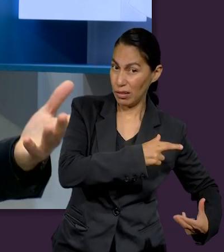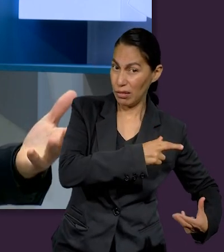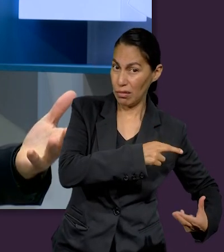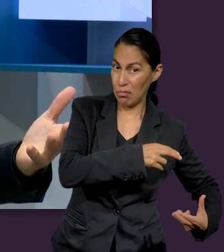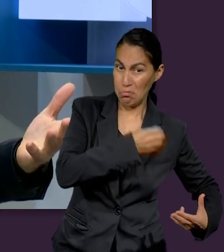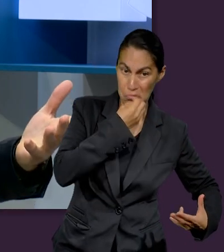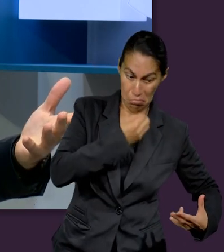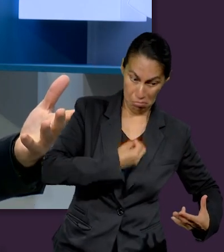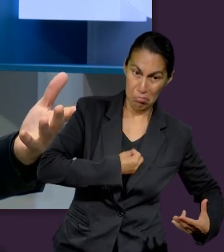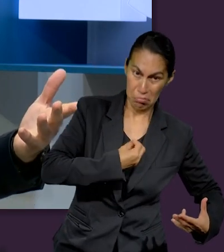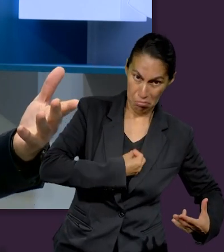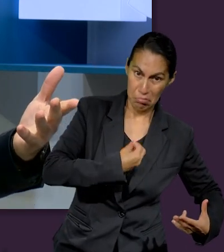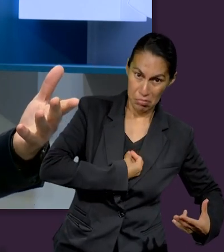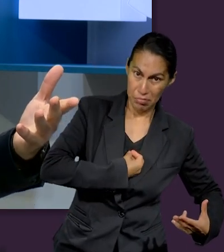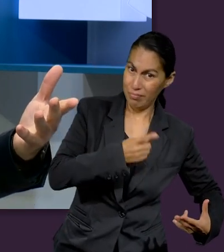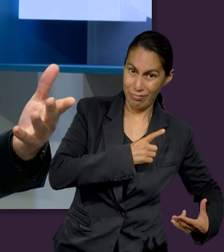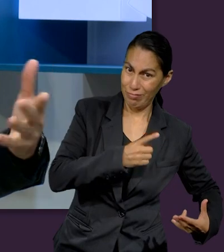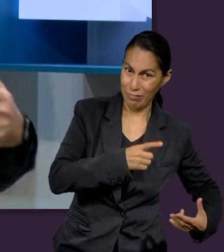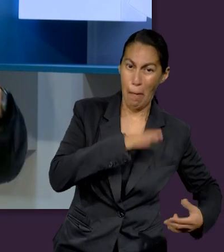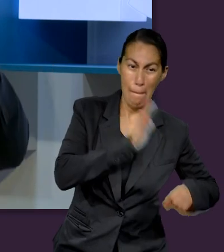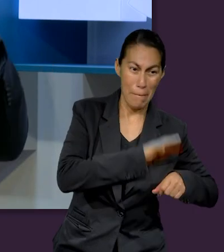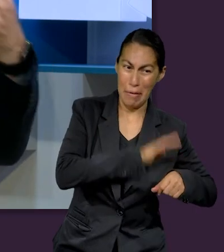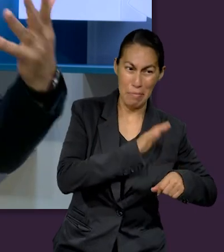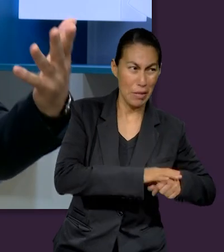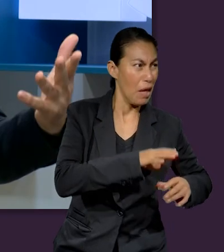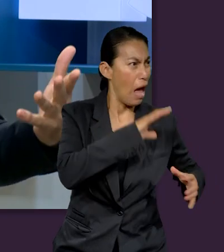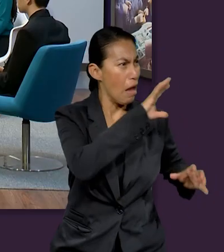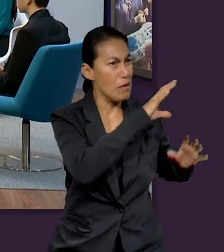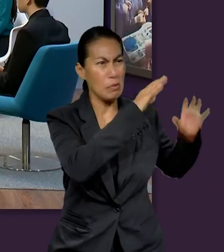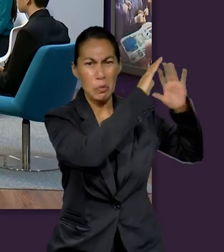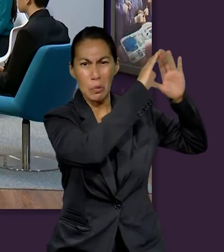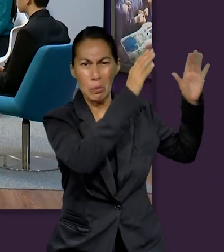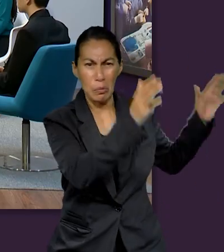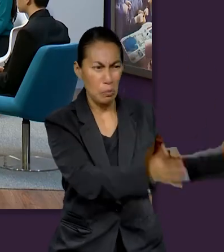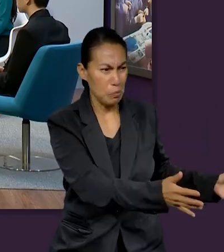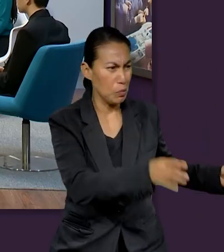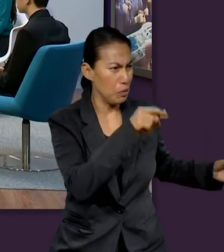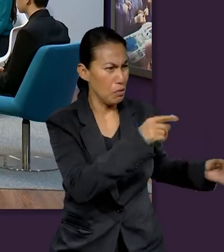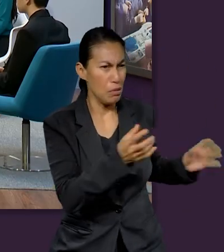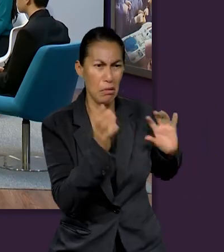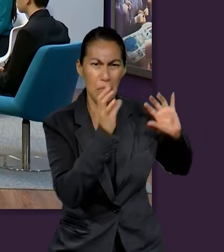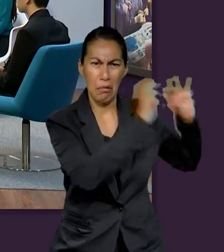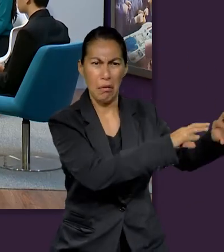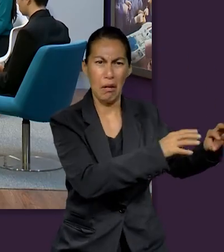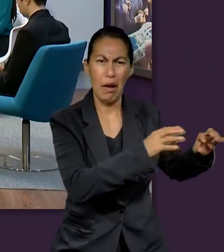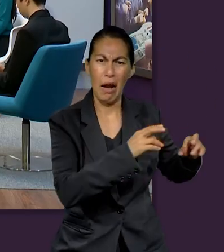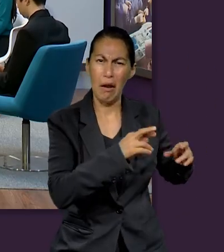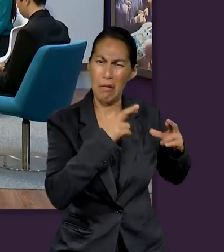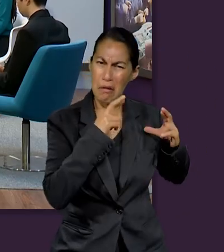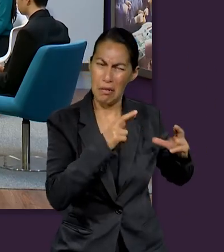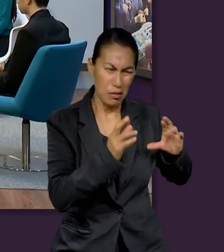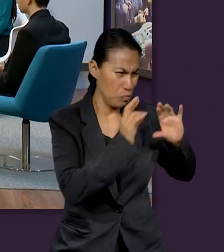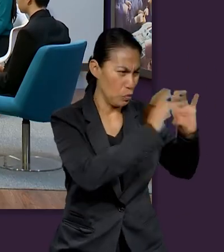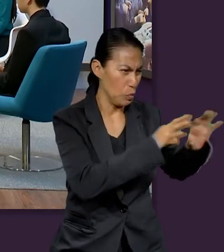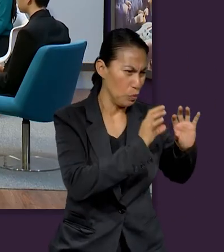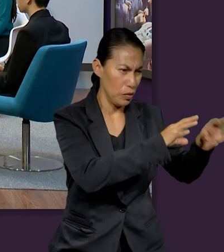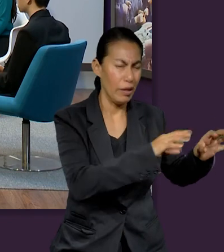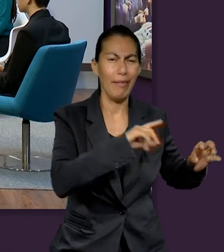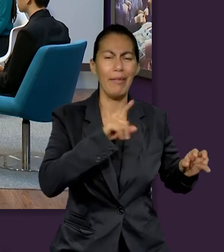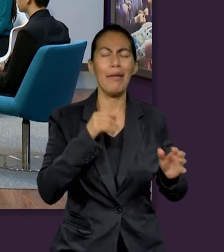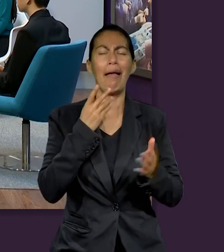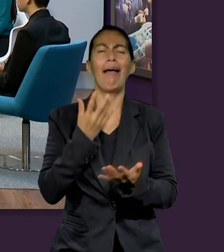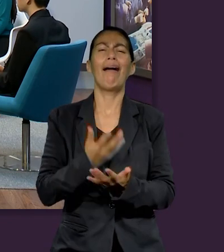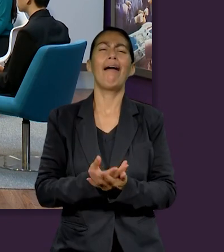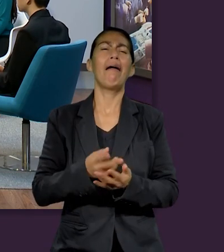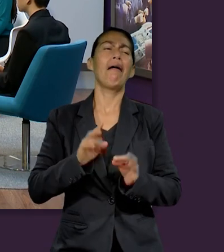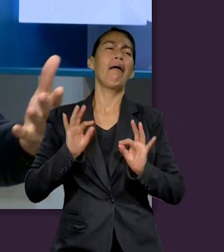conformó con eso y quería hacer más depósitos para acumular más riqueza y como él mismo lo dijo quería beber